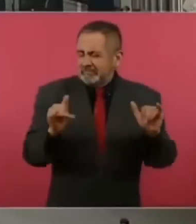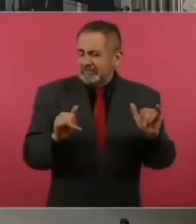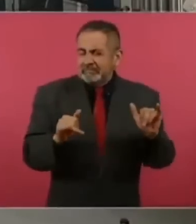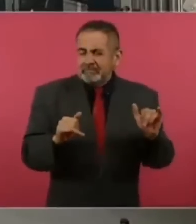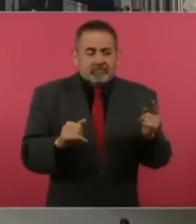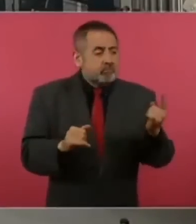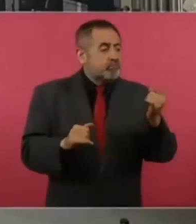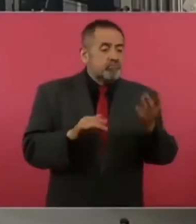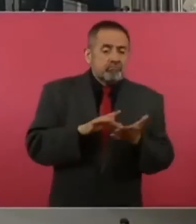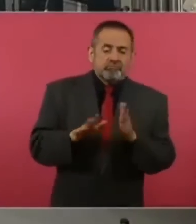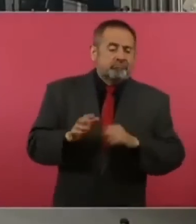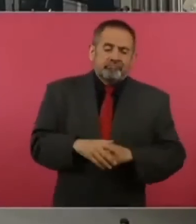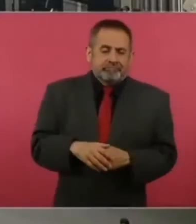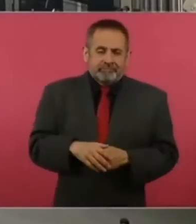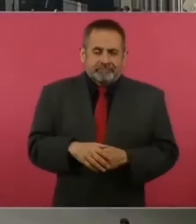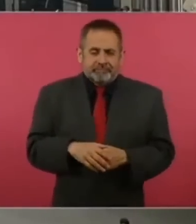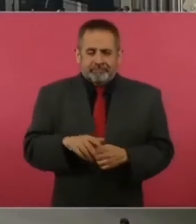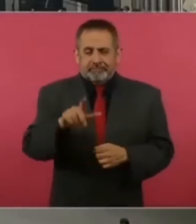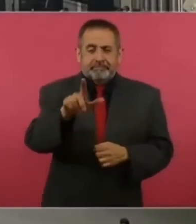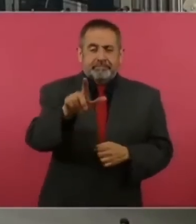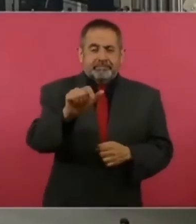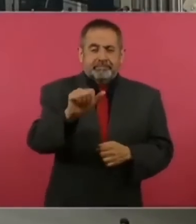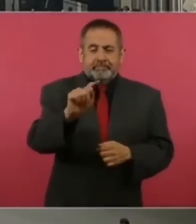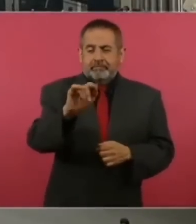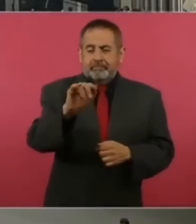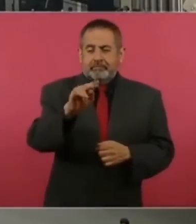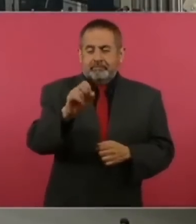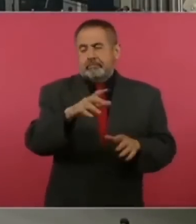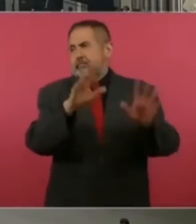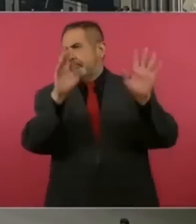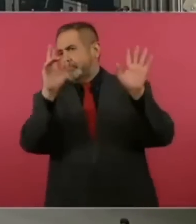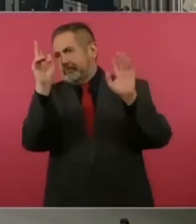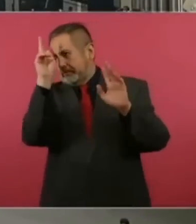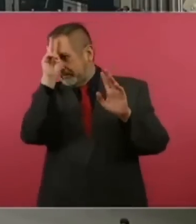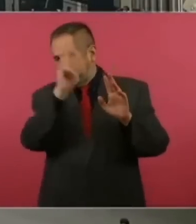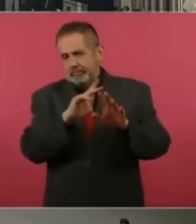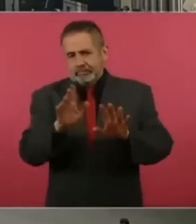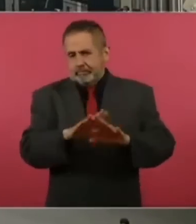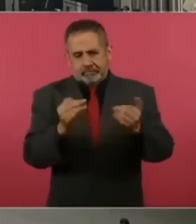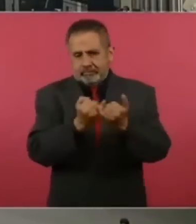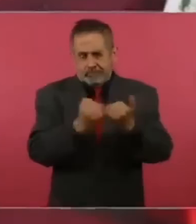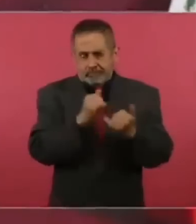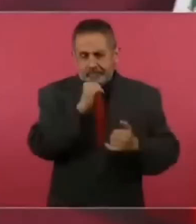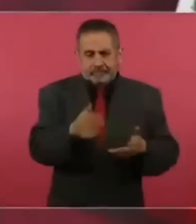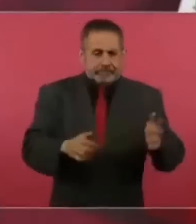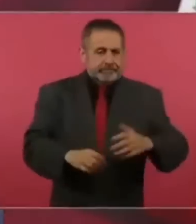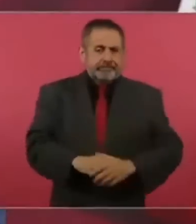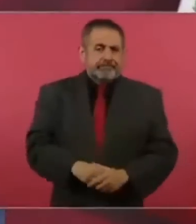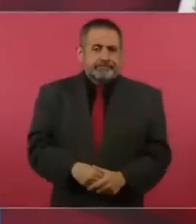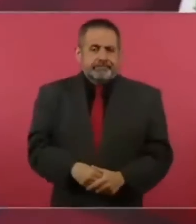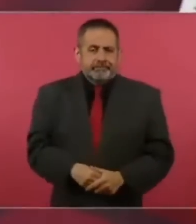No, si me dices latino, pues ahí ni hablamos, pues. Pero,